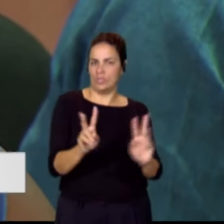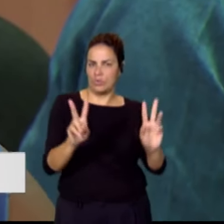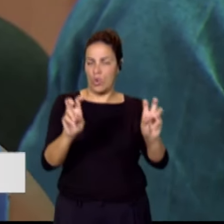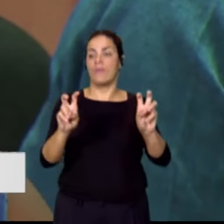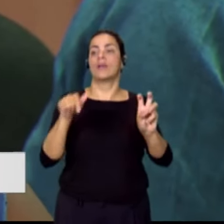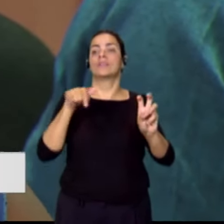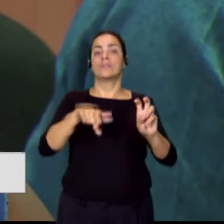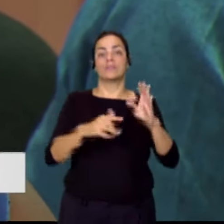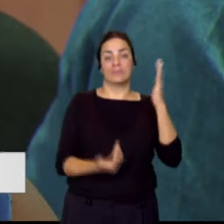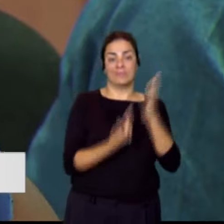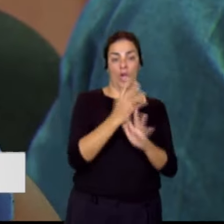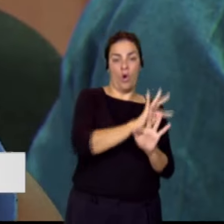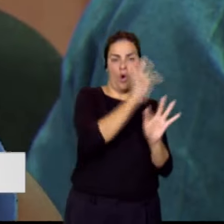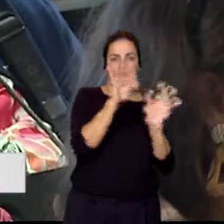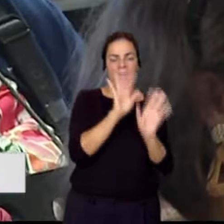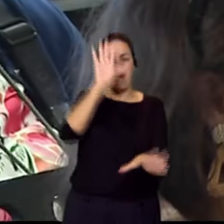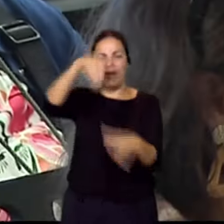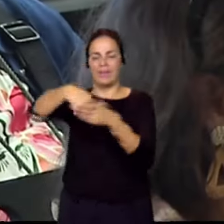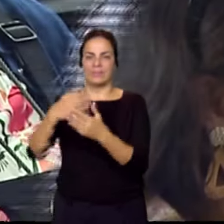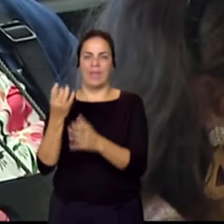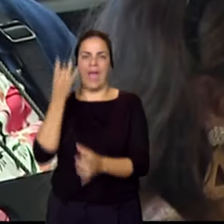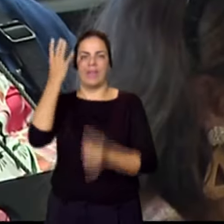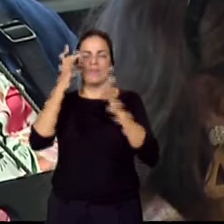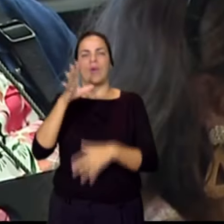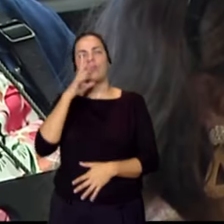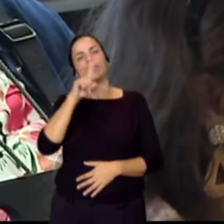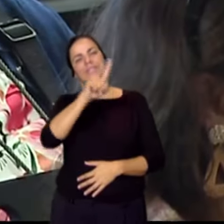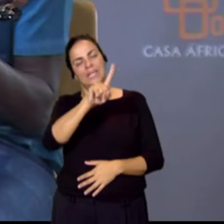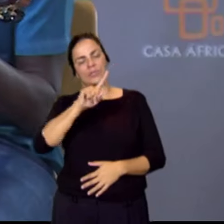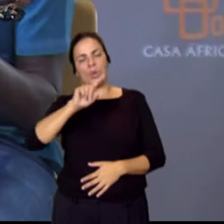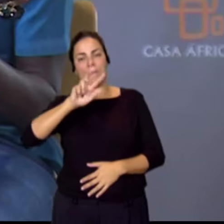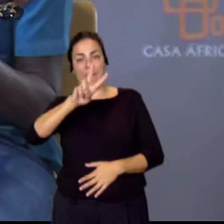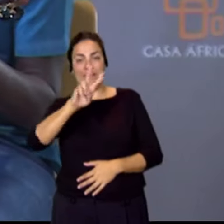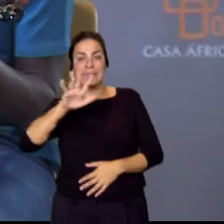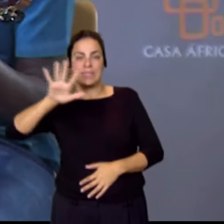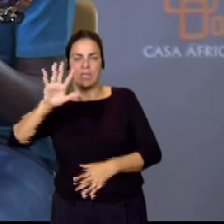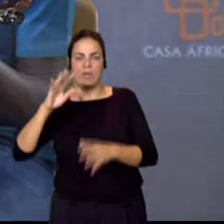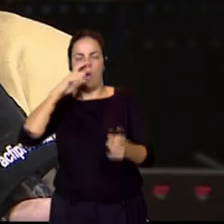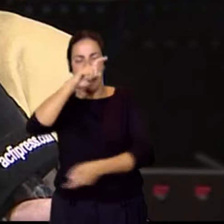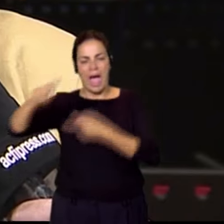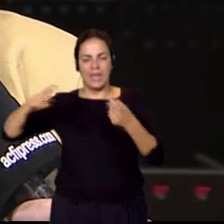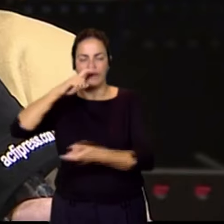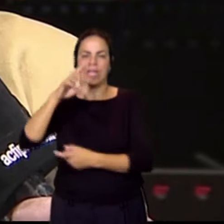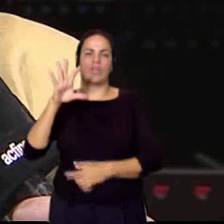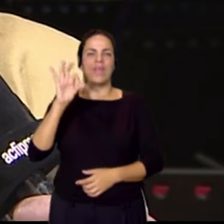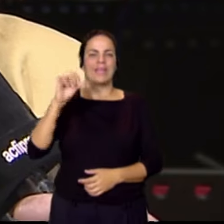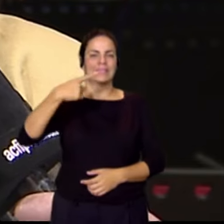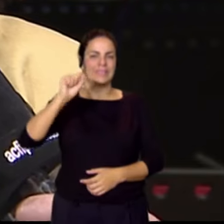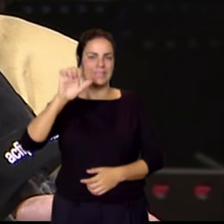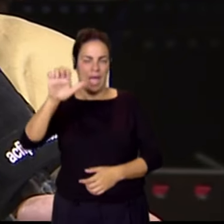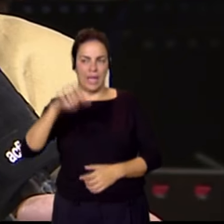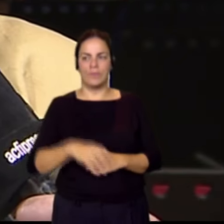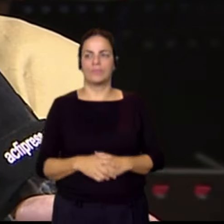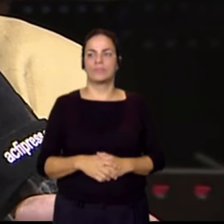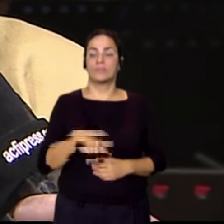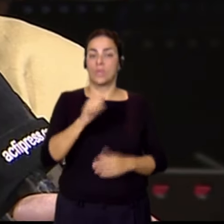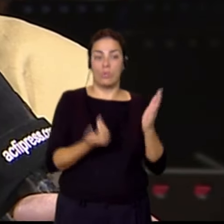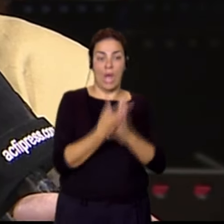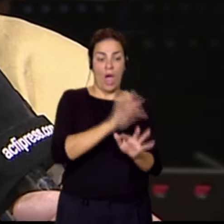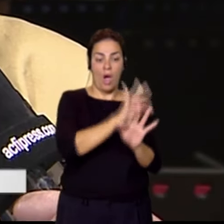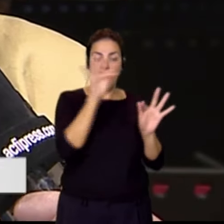engloba en las actividades por el 125 aniversario de las gae una jornada que a una creatividad y